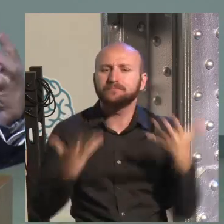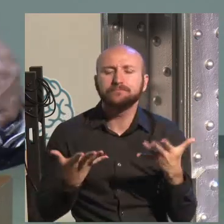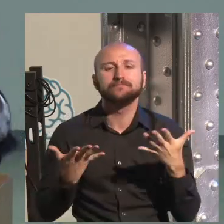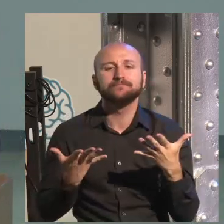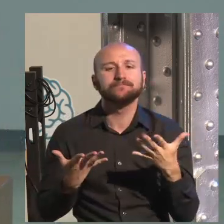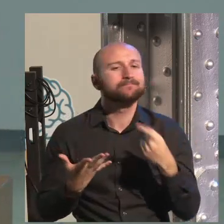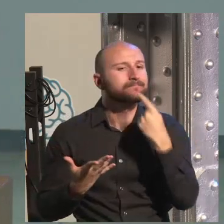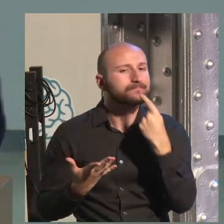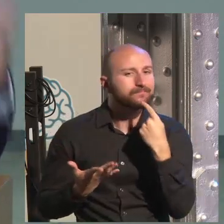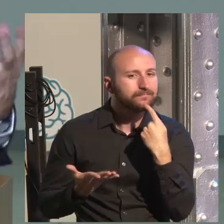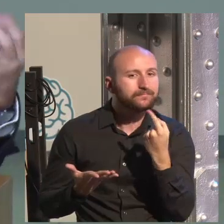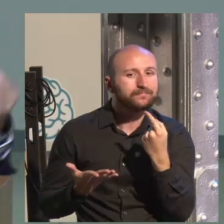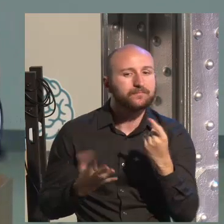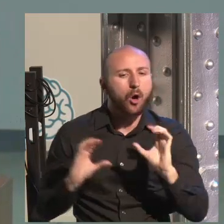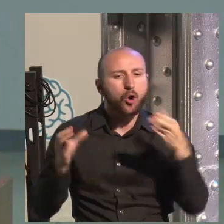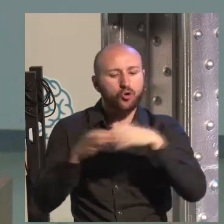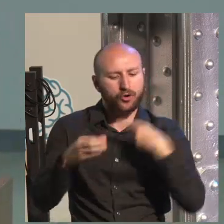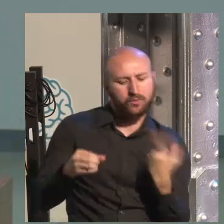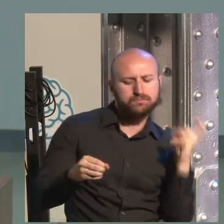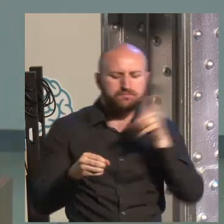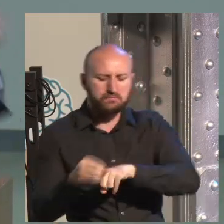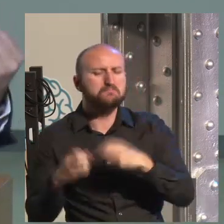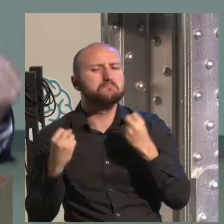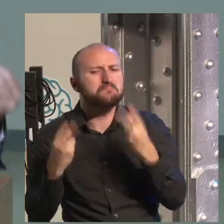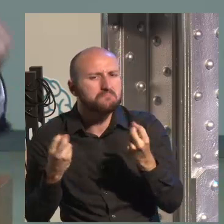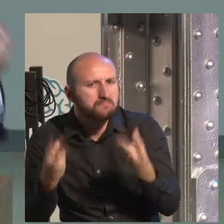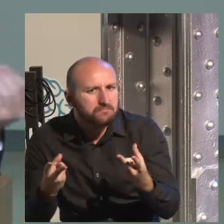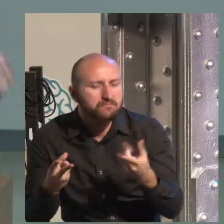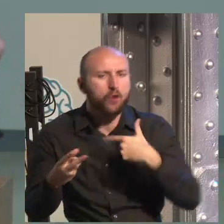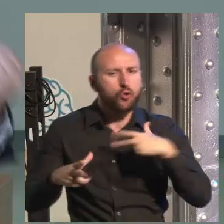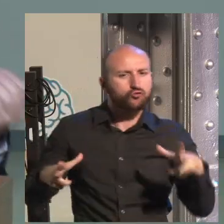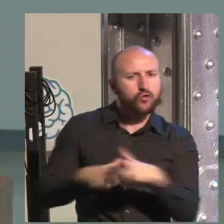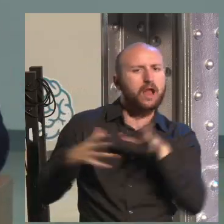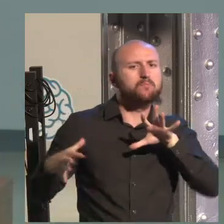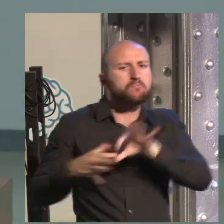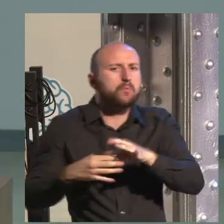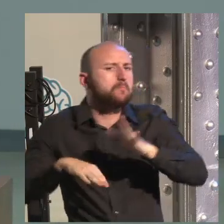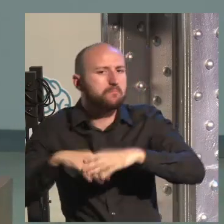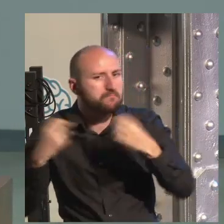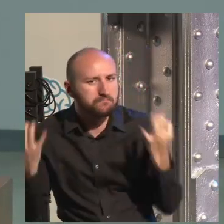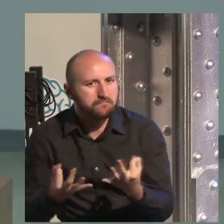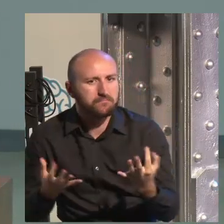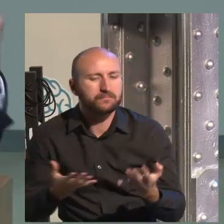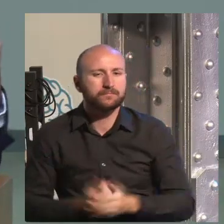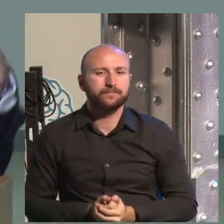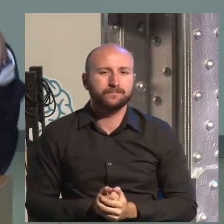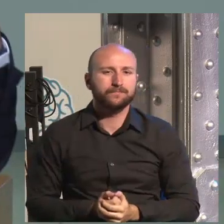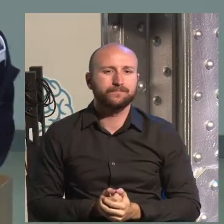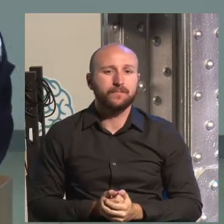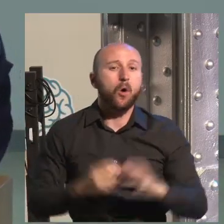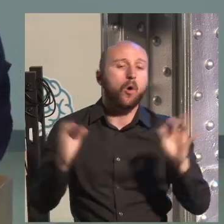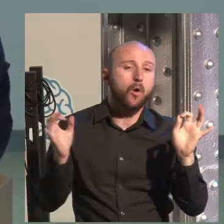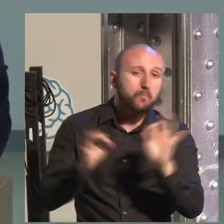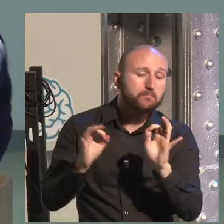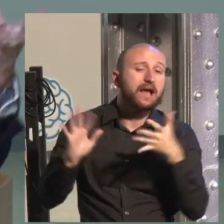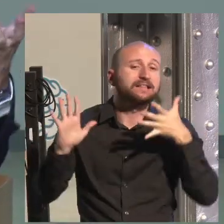qué sirve formar parte de un grupo? ¿De qué sirve ser social? Y la respuesta es que ser social sirve o